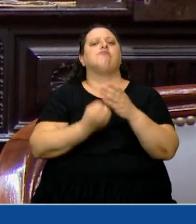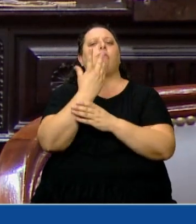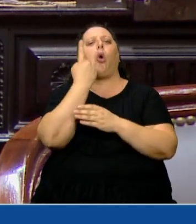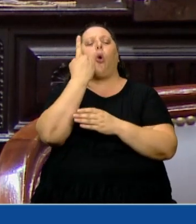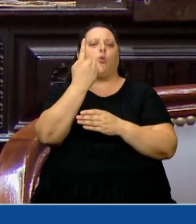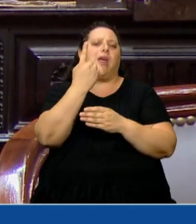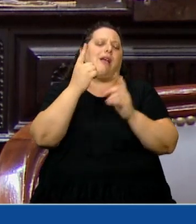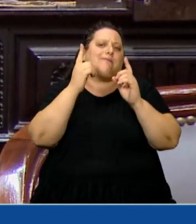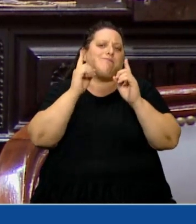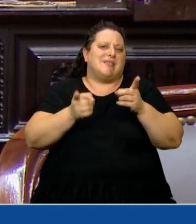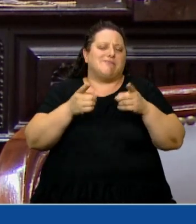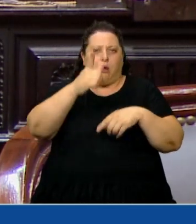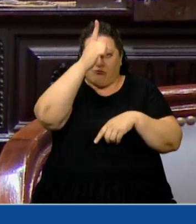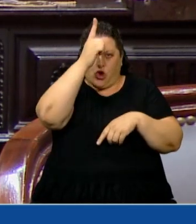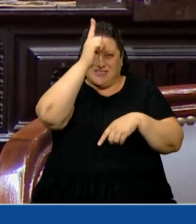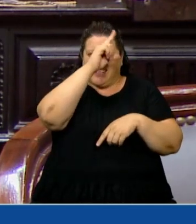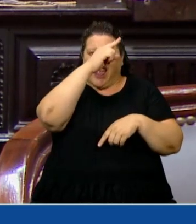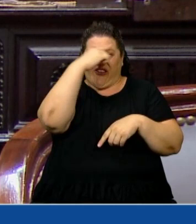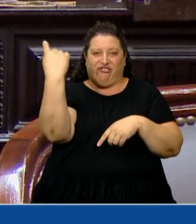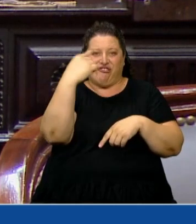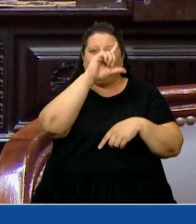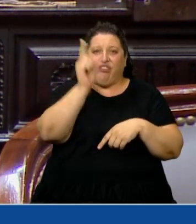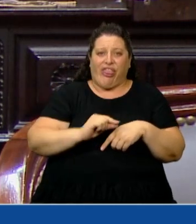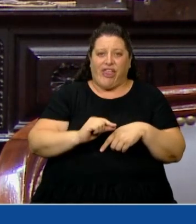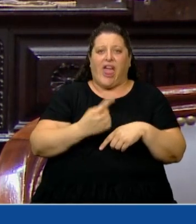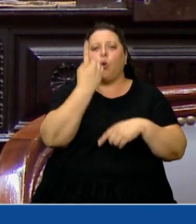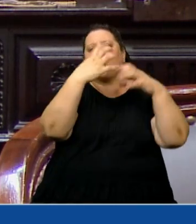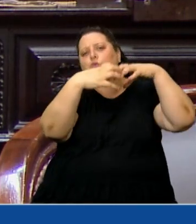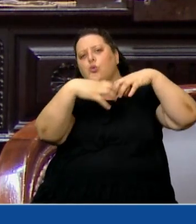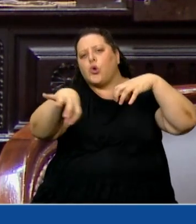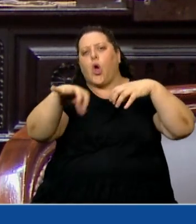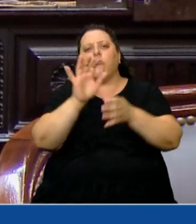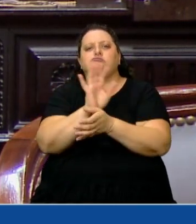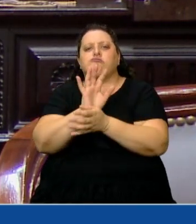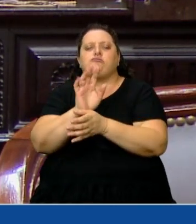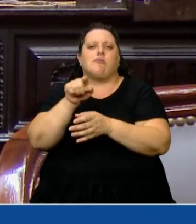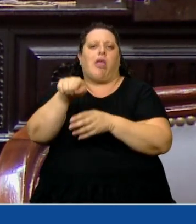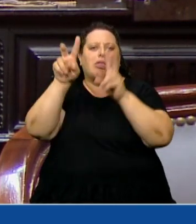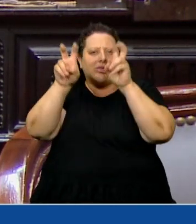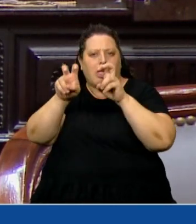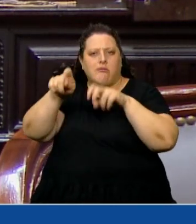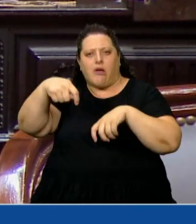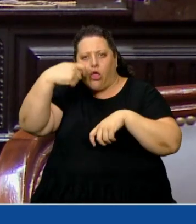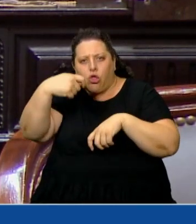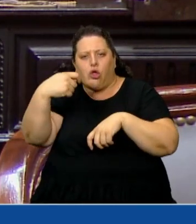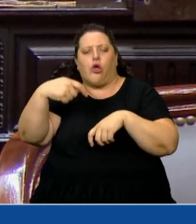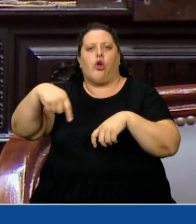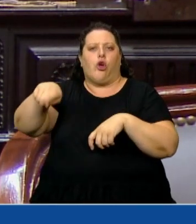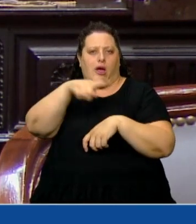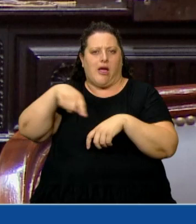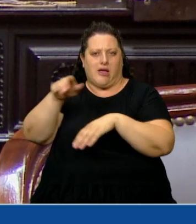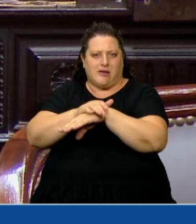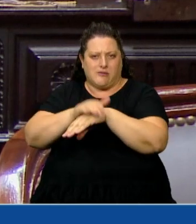la Policía Federal, se implementaba el operativo Escudo Norte en la frontera, había presencia de